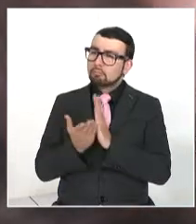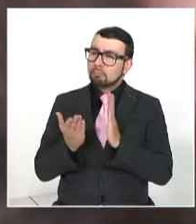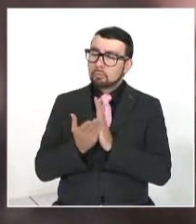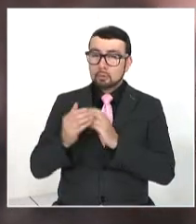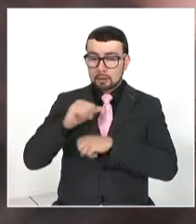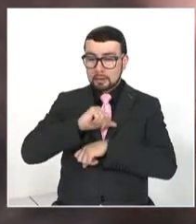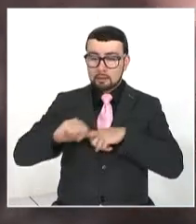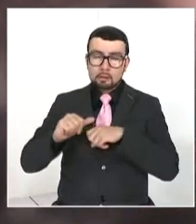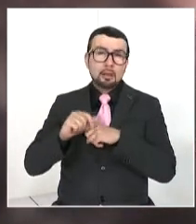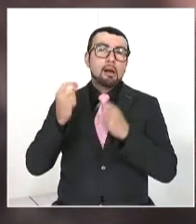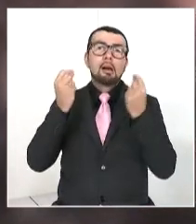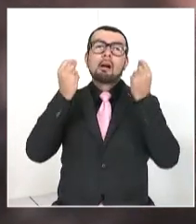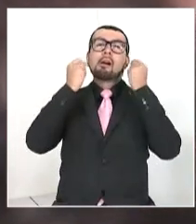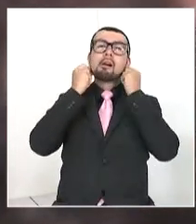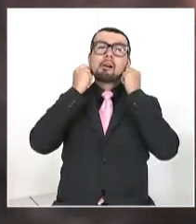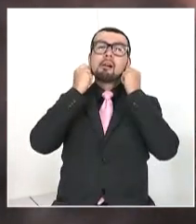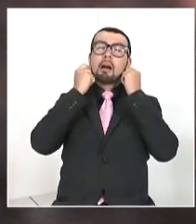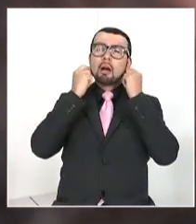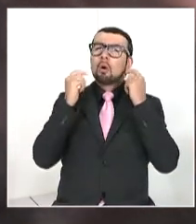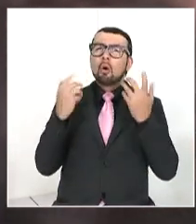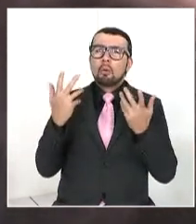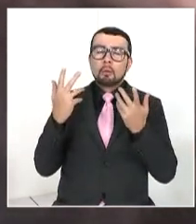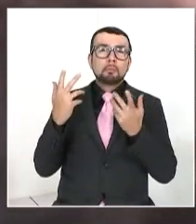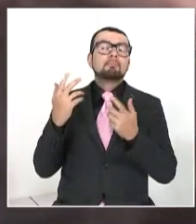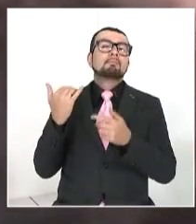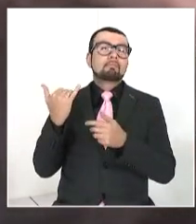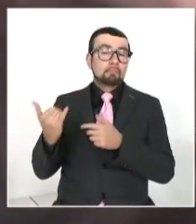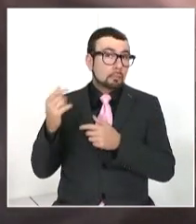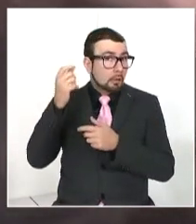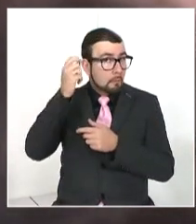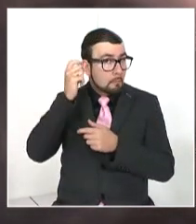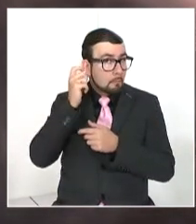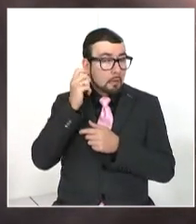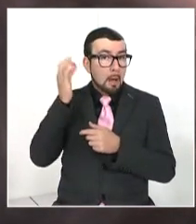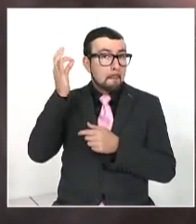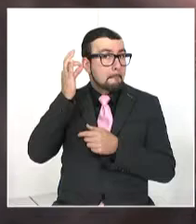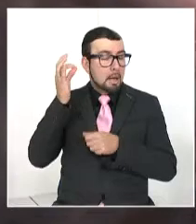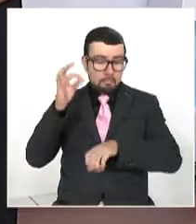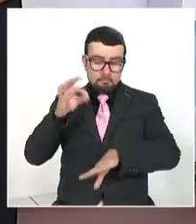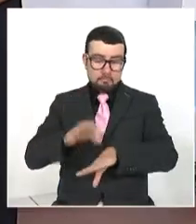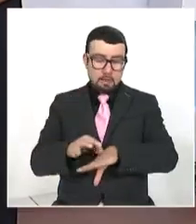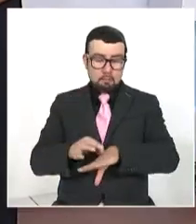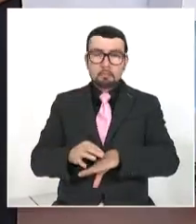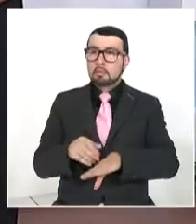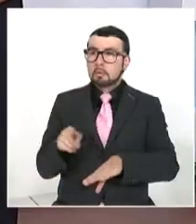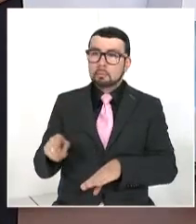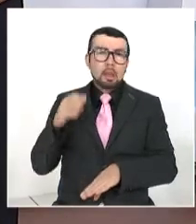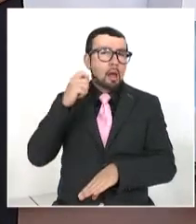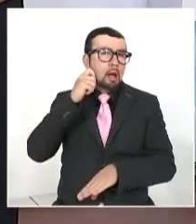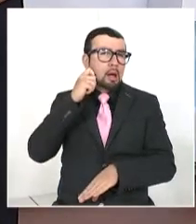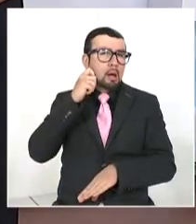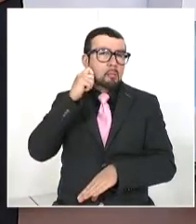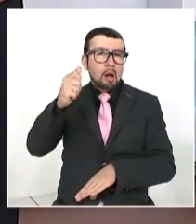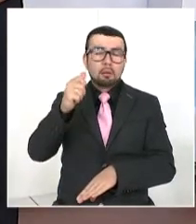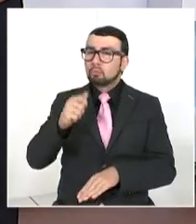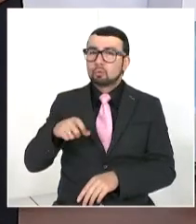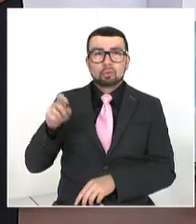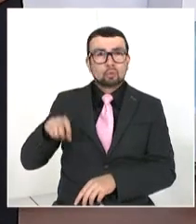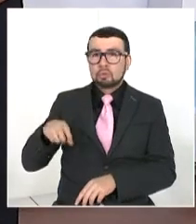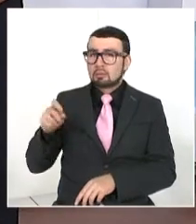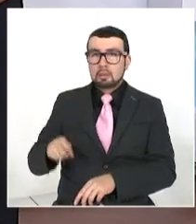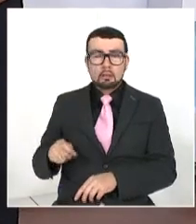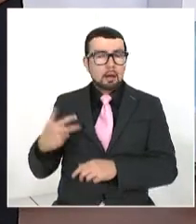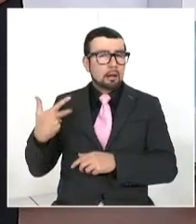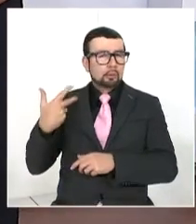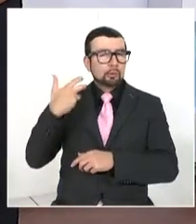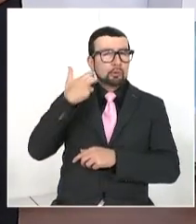con acupuntura que se colocaba tanto en la oreja como en la mano, y se retiraba la cordal sin anestesia. Yo he